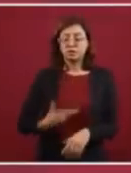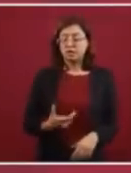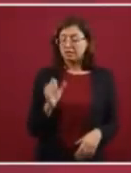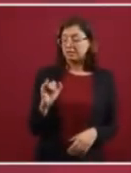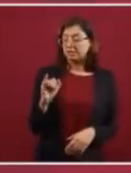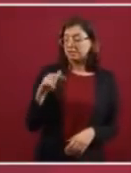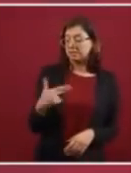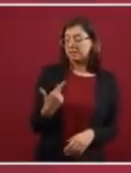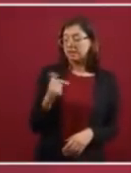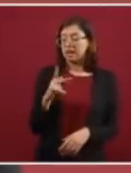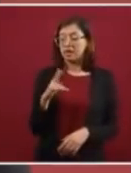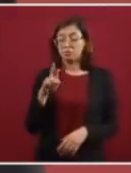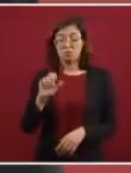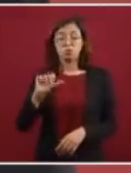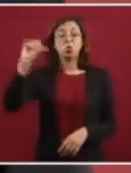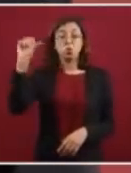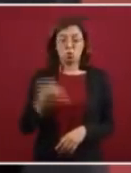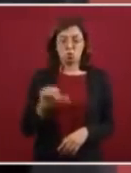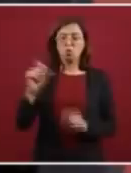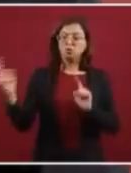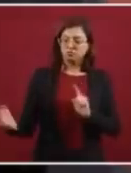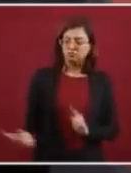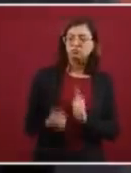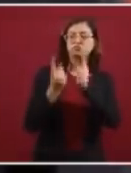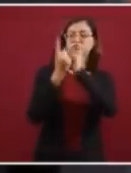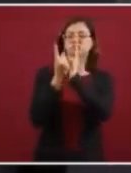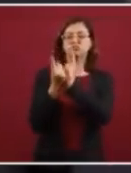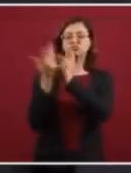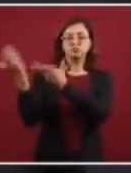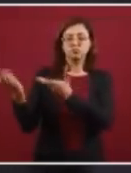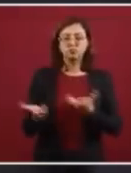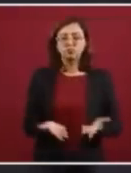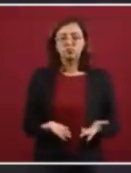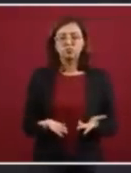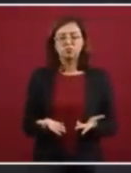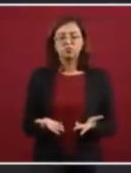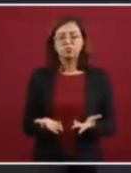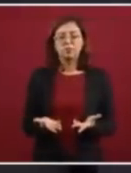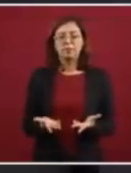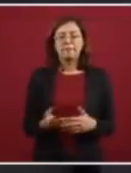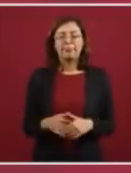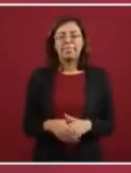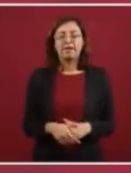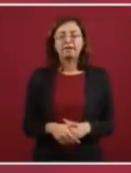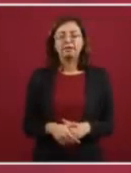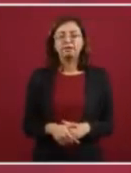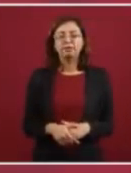vamos a recibirlo el día de hoy, tenemos un encuentro, es